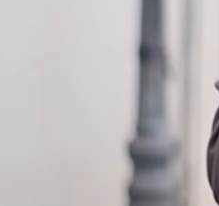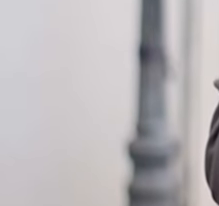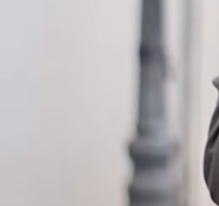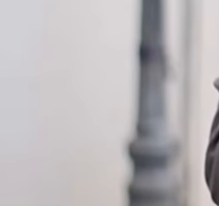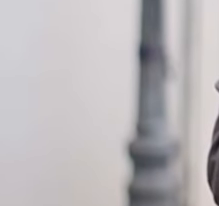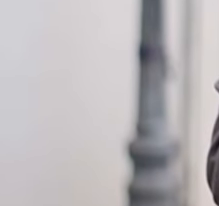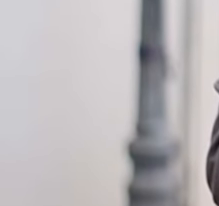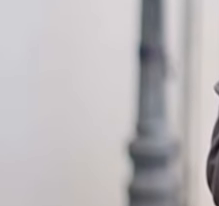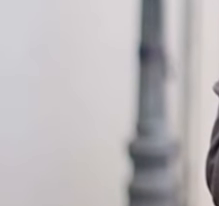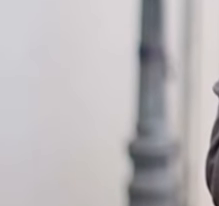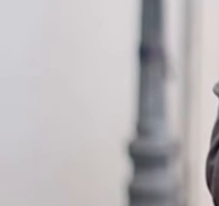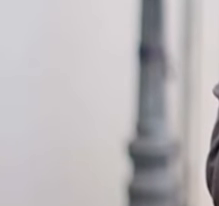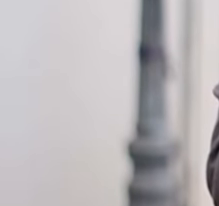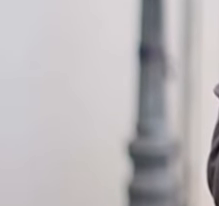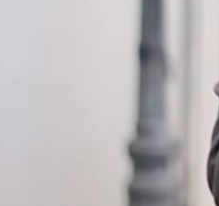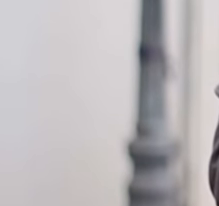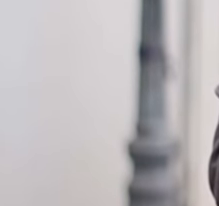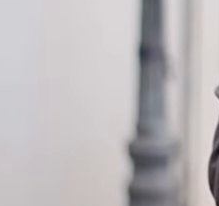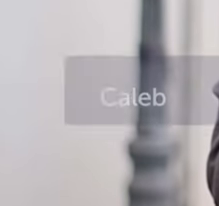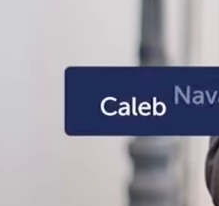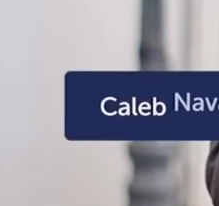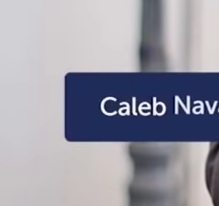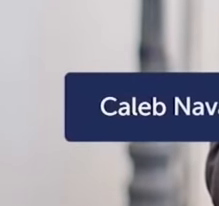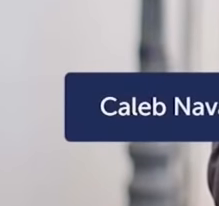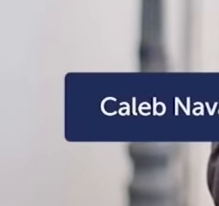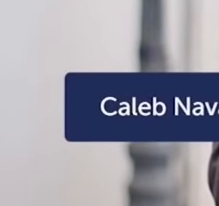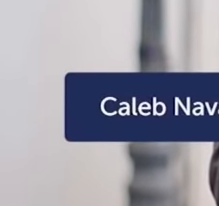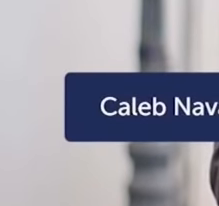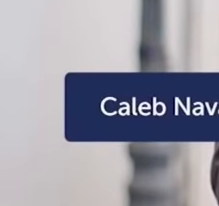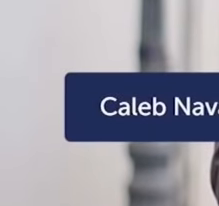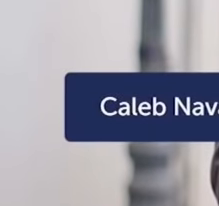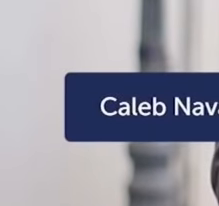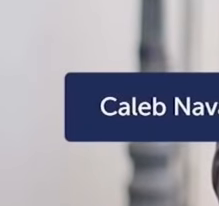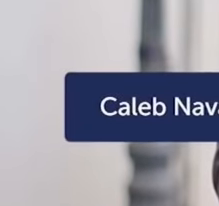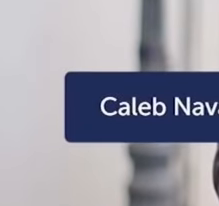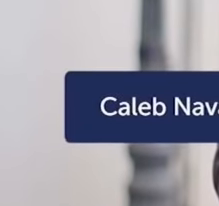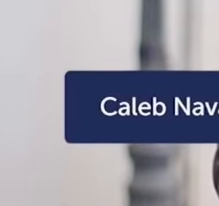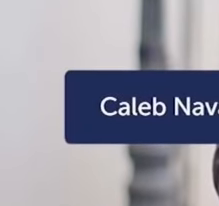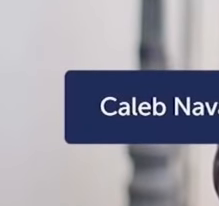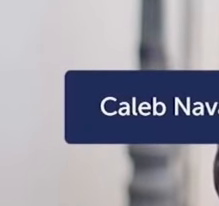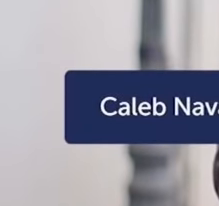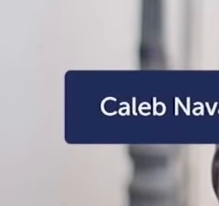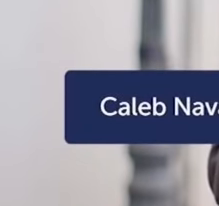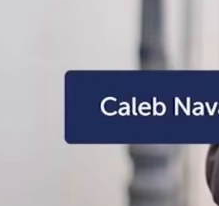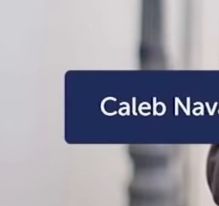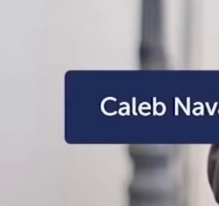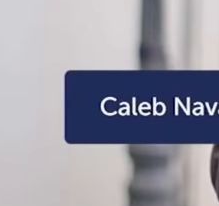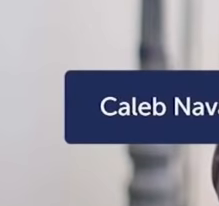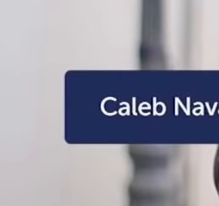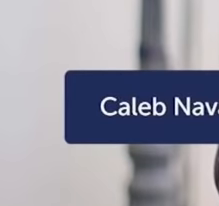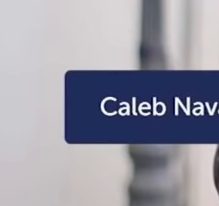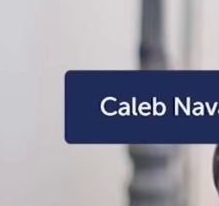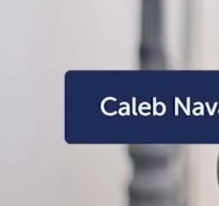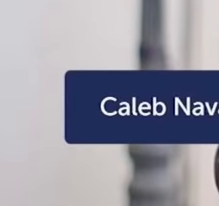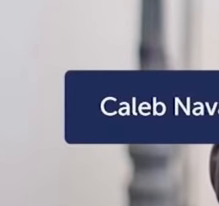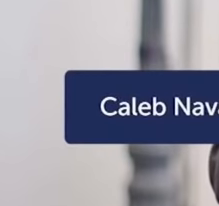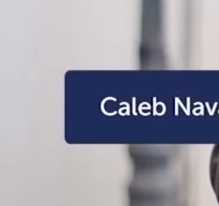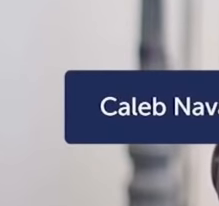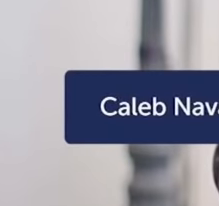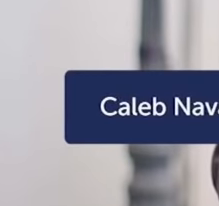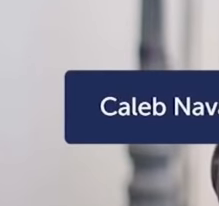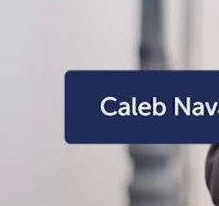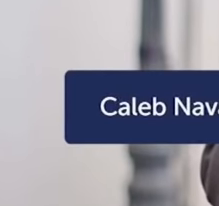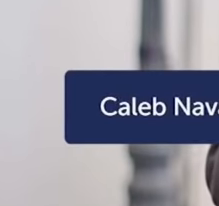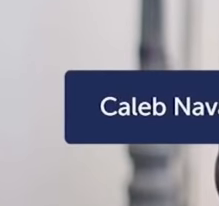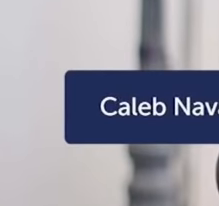hemos dado dictamen favorable de la comisión de hacienda a la ley orgánica de la lotería nacional de beneficiencia nos explicaban los diferentes